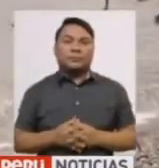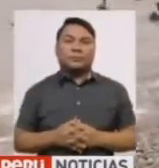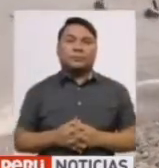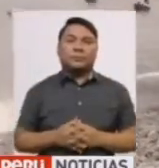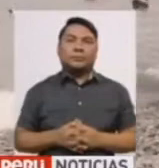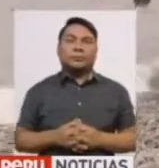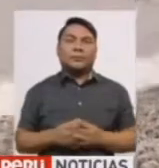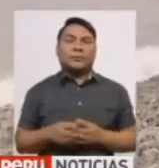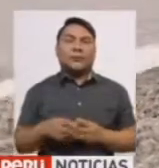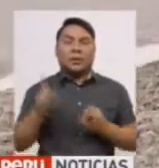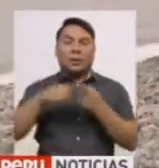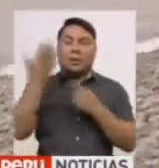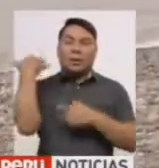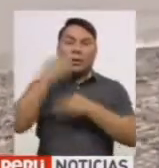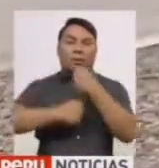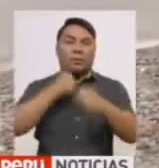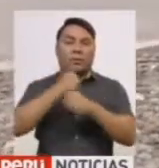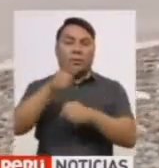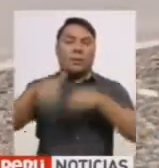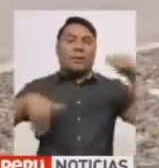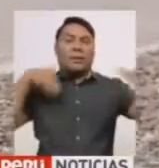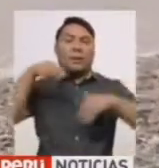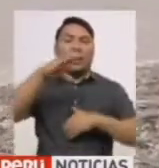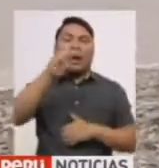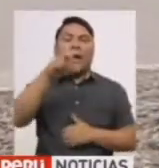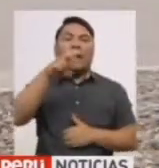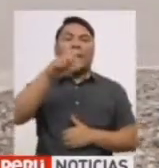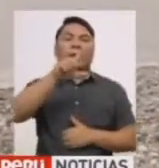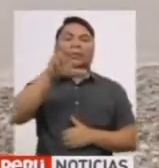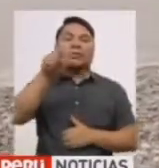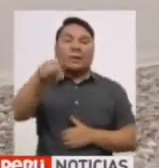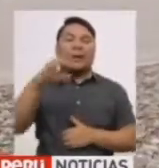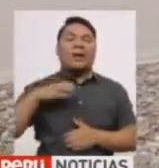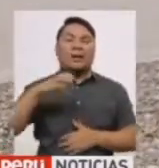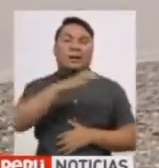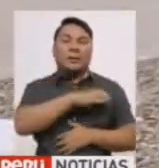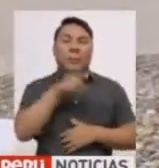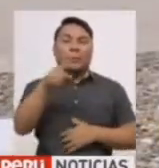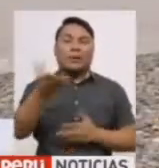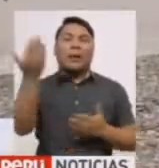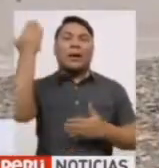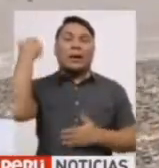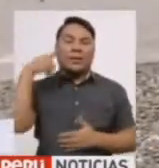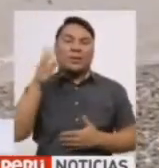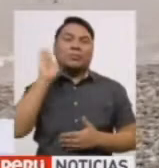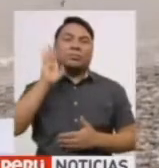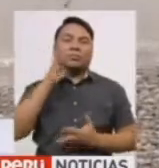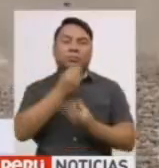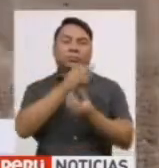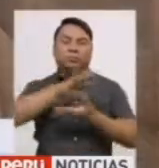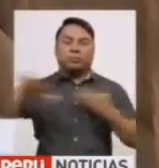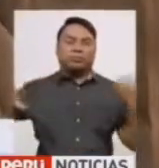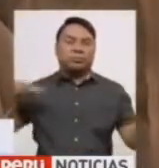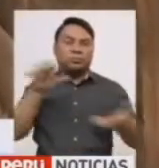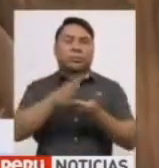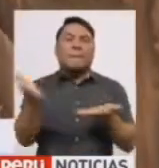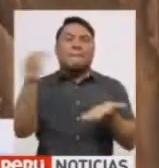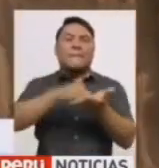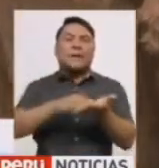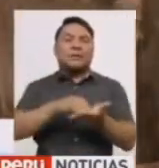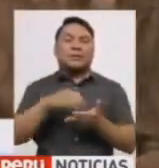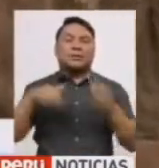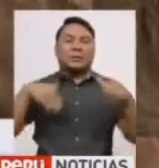Hasta el año pasado, la playa Carpallo en el Callao fue considerada como la más contaminada de Latinoamérica por la basura que lanzan en